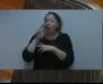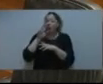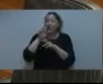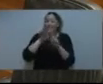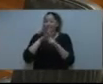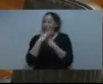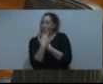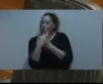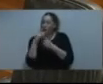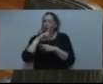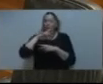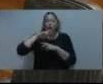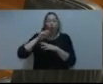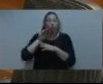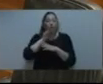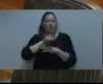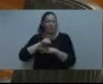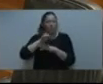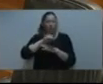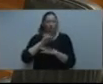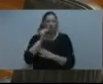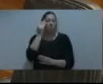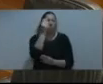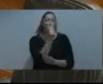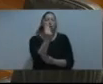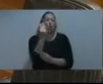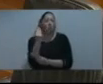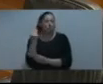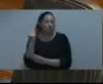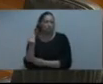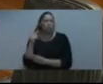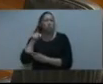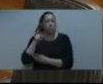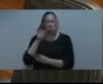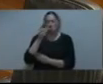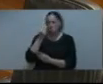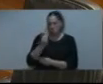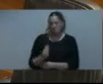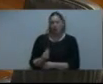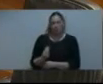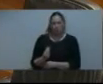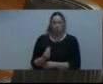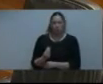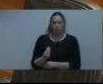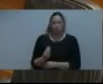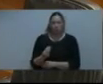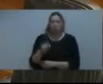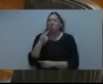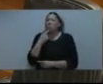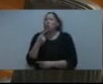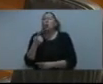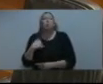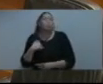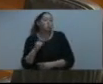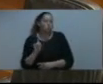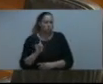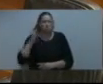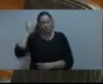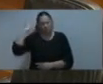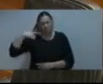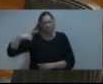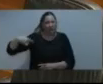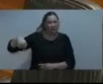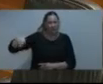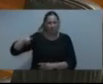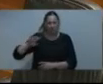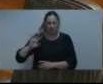del prerrománico pues es bueno. Y esto no lo digo yo, como usted bien sabe,